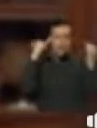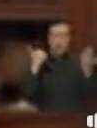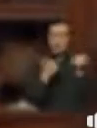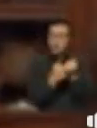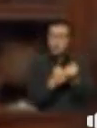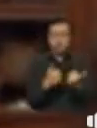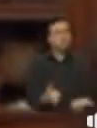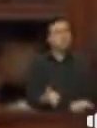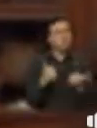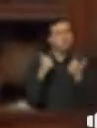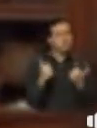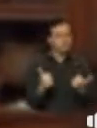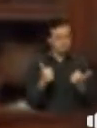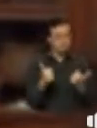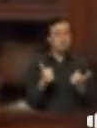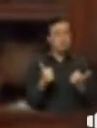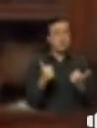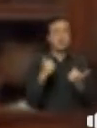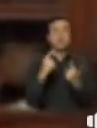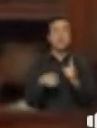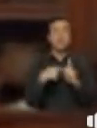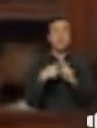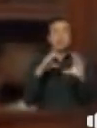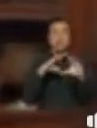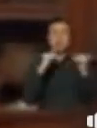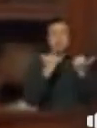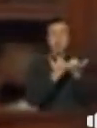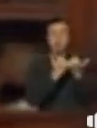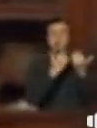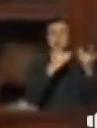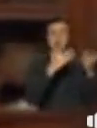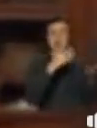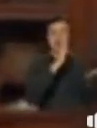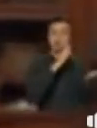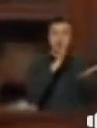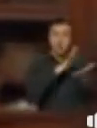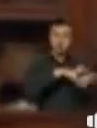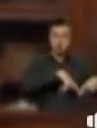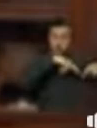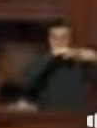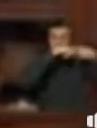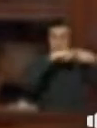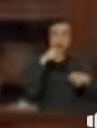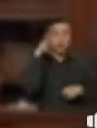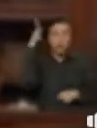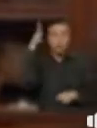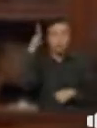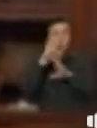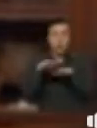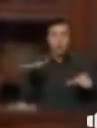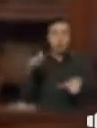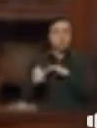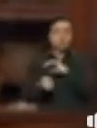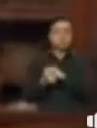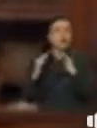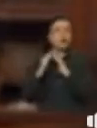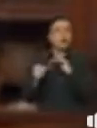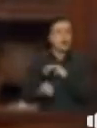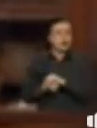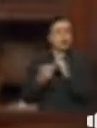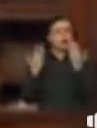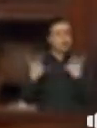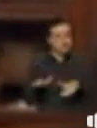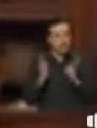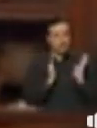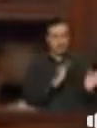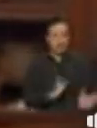similares. Por otro lado, las clases continúan suspendidas. Maestros y alumnos deben quedarse en su casa. Estamos desarrollando ya